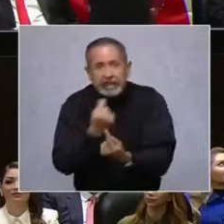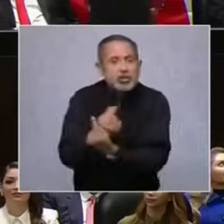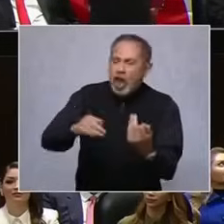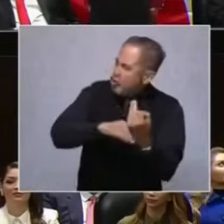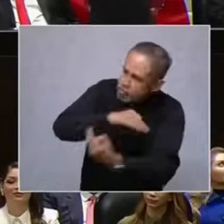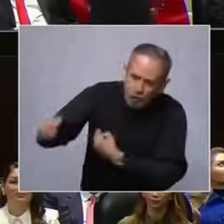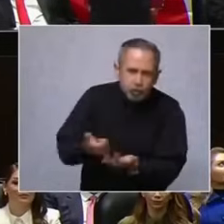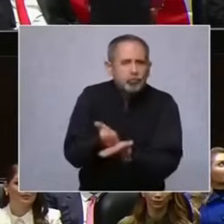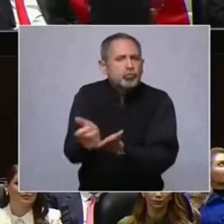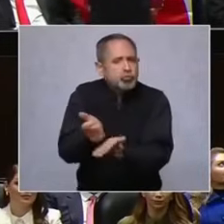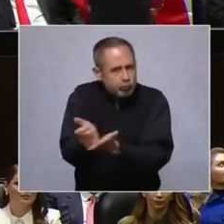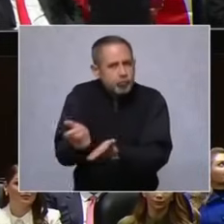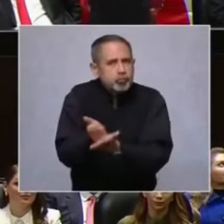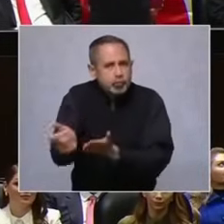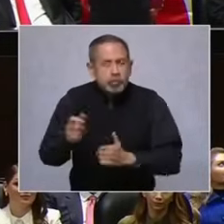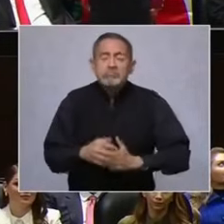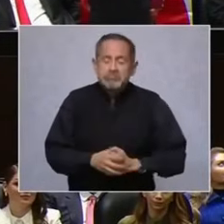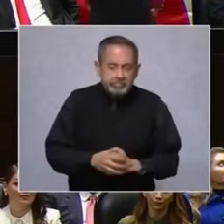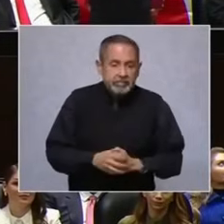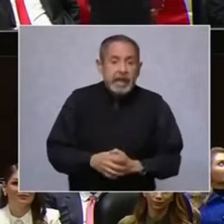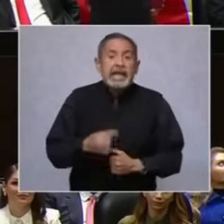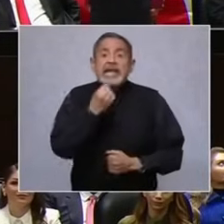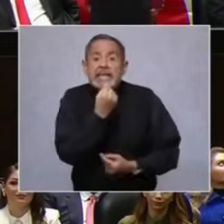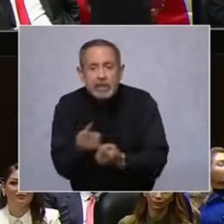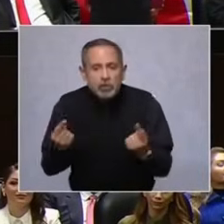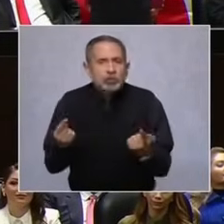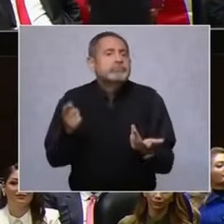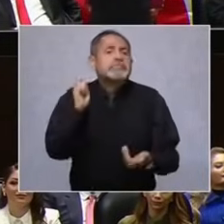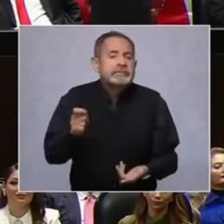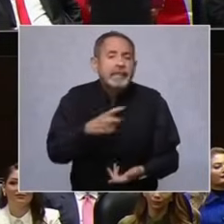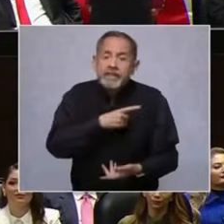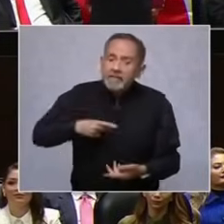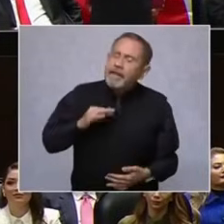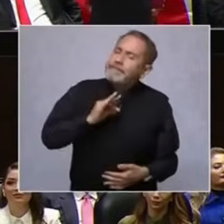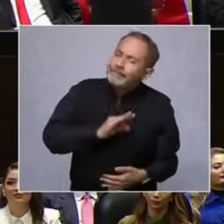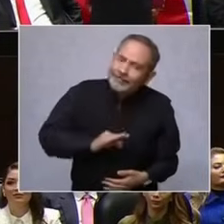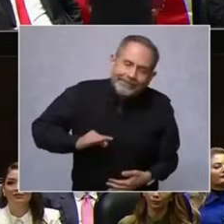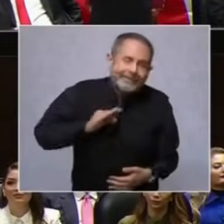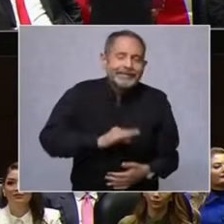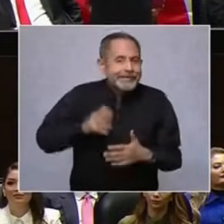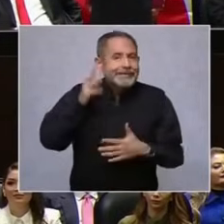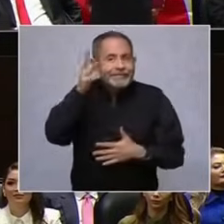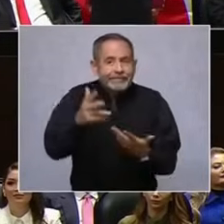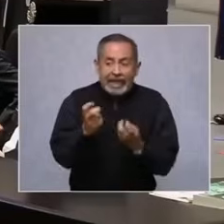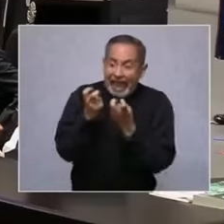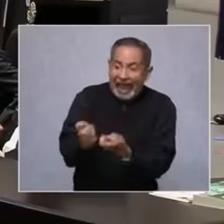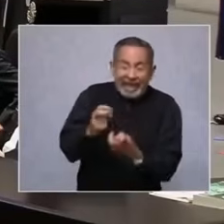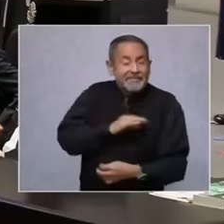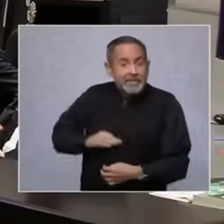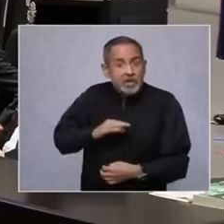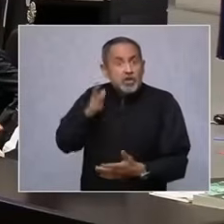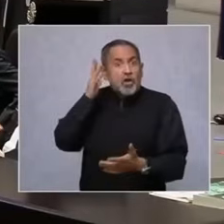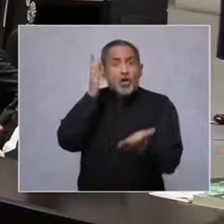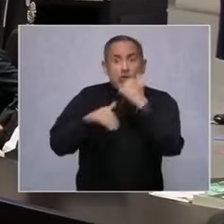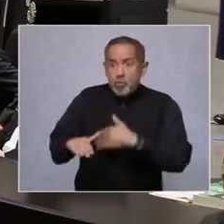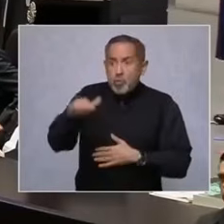locura! Miren, las y los niños deben ser felices. Fomentan más la educación, no solo el estudio, es el futuro, sino